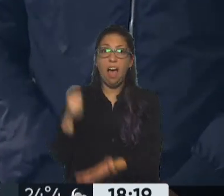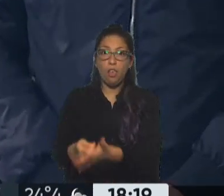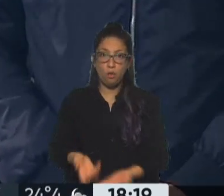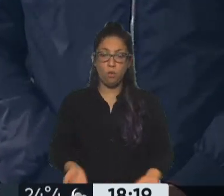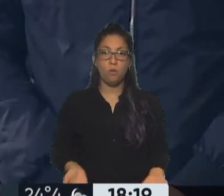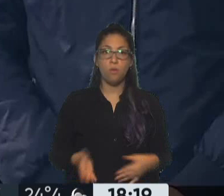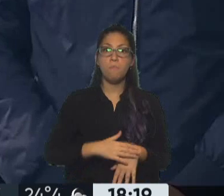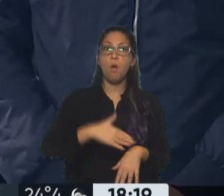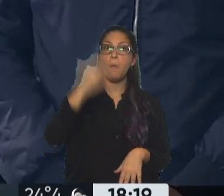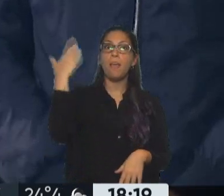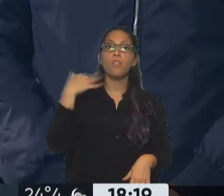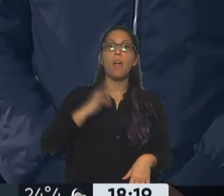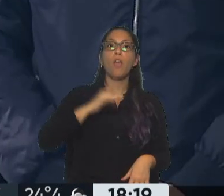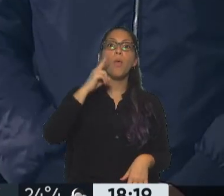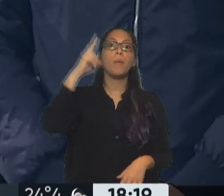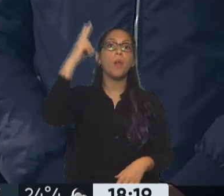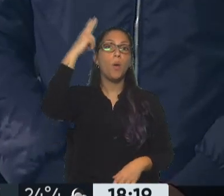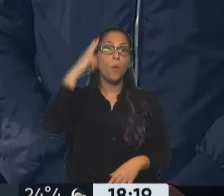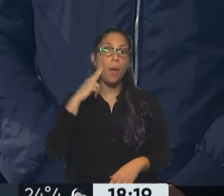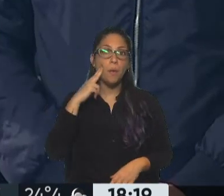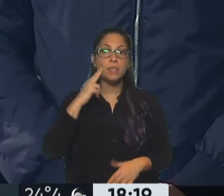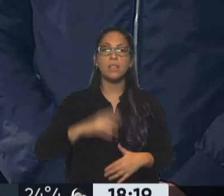año 2009